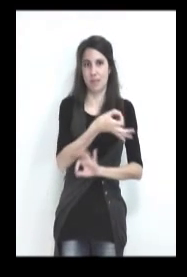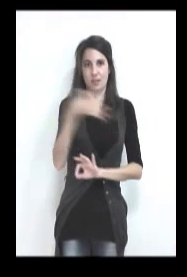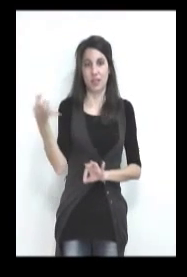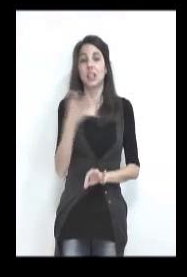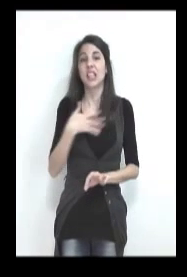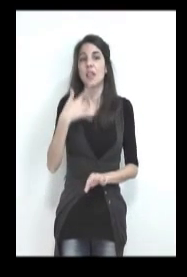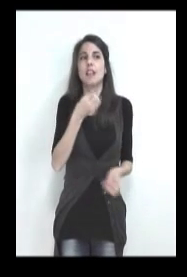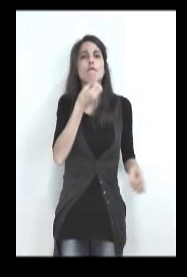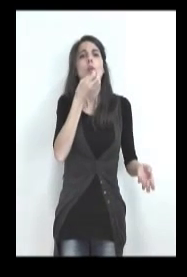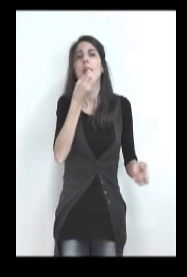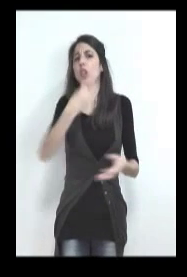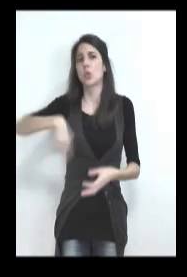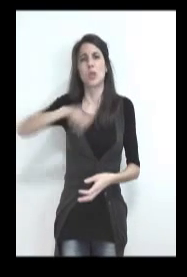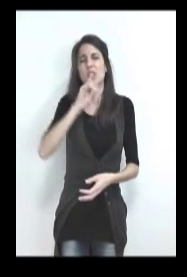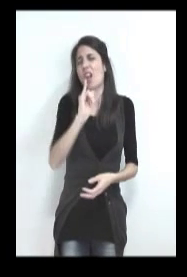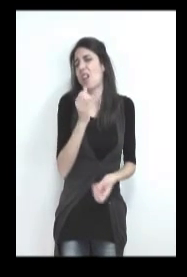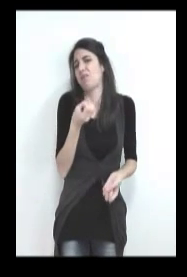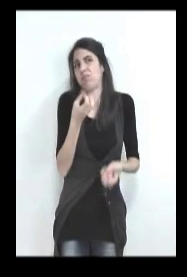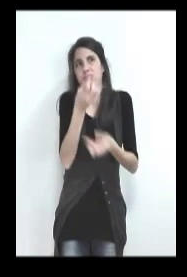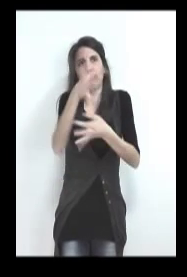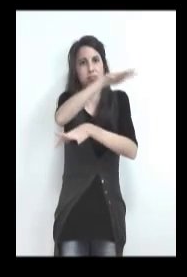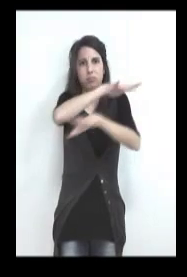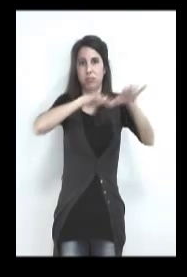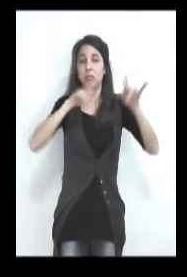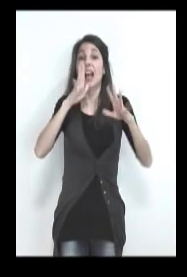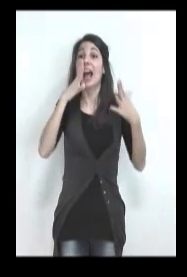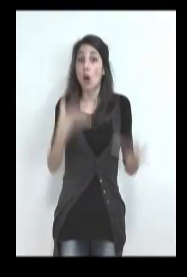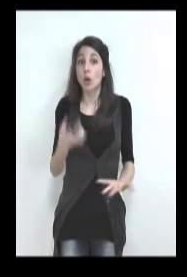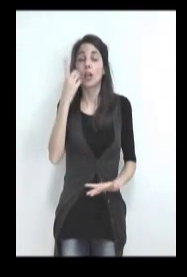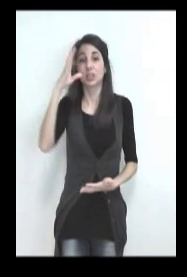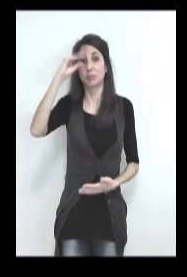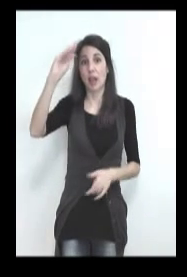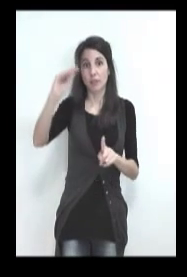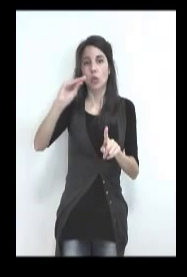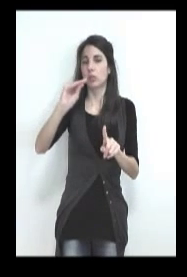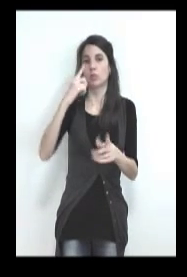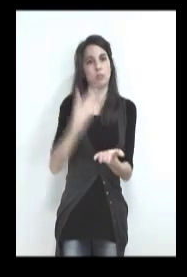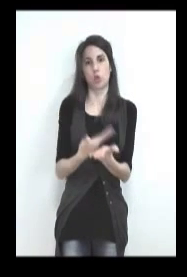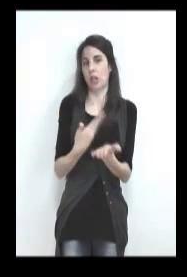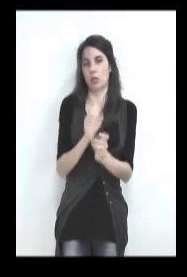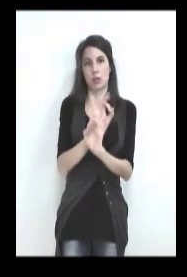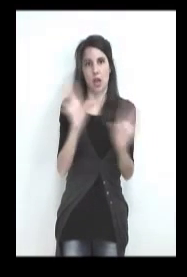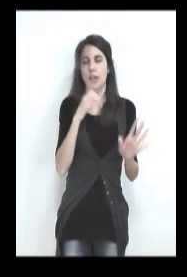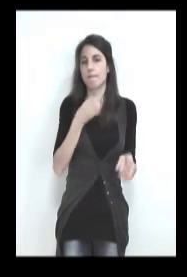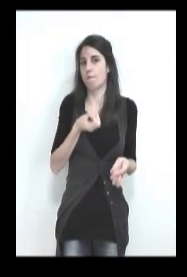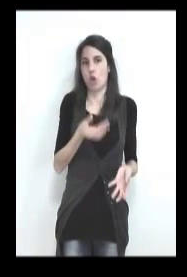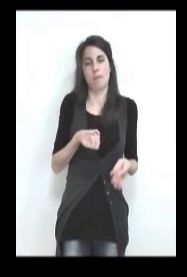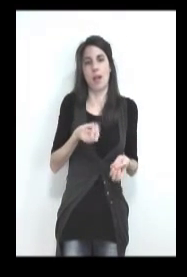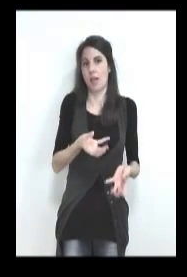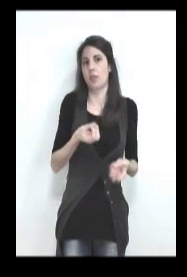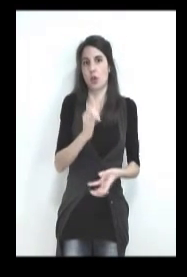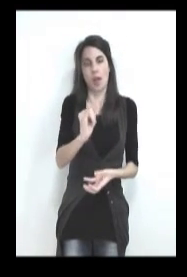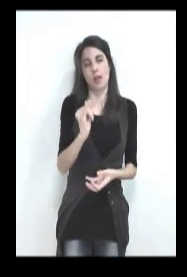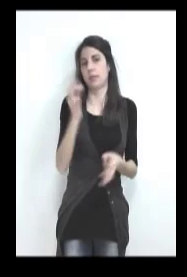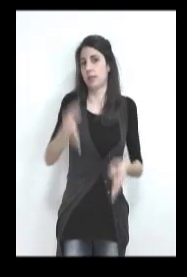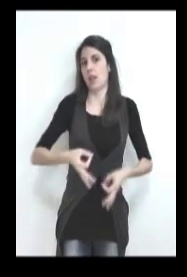los smartphones tenemos una percepción mucho más cercana de que estamos soltando información en todo momento, pero es que nuestro patrón de uso de